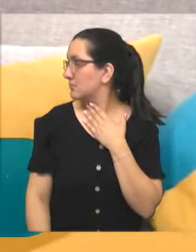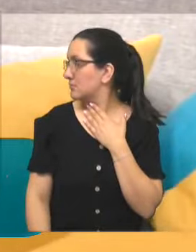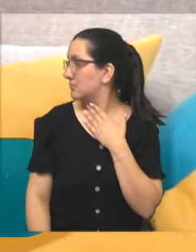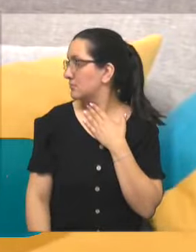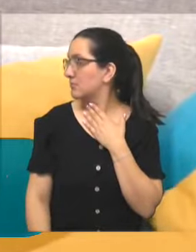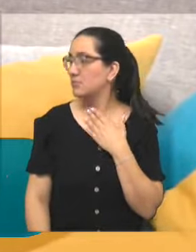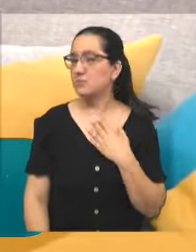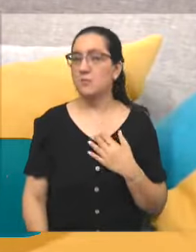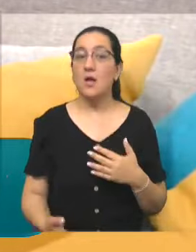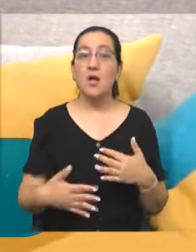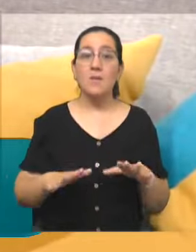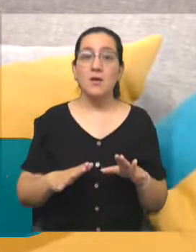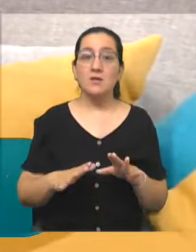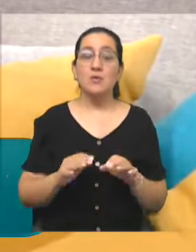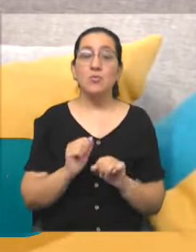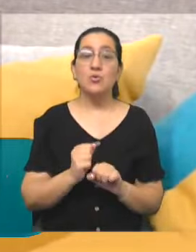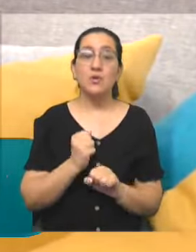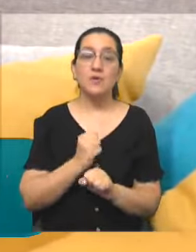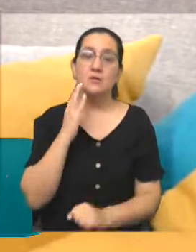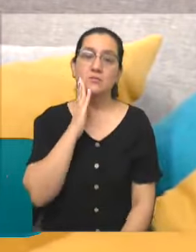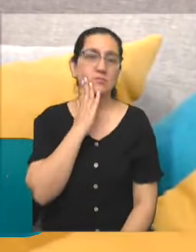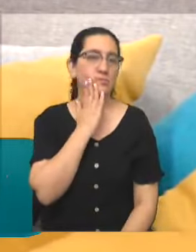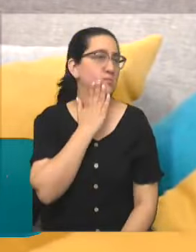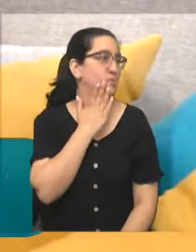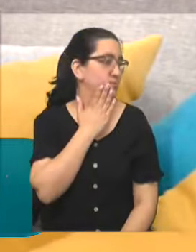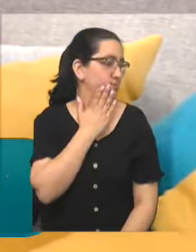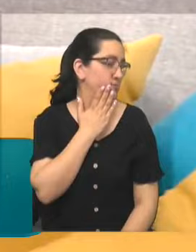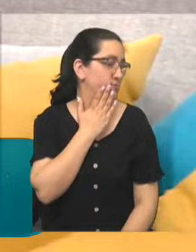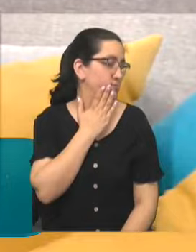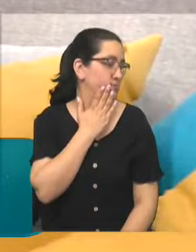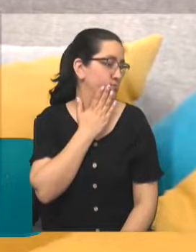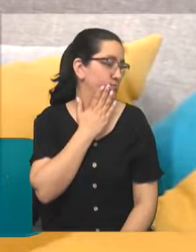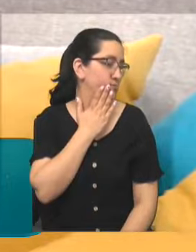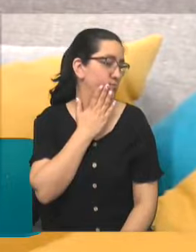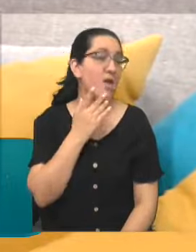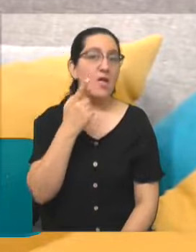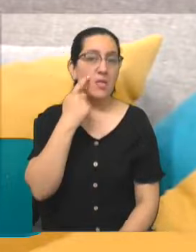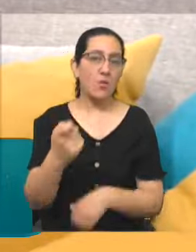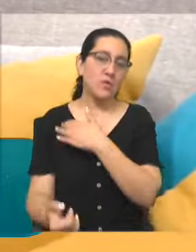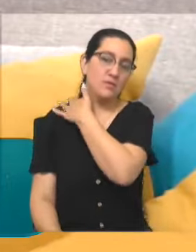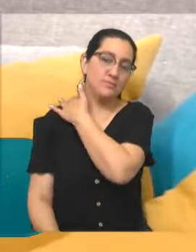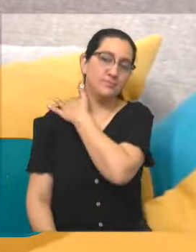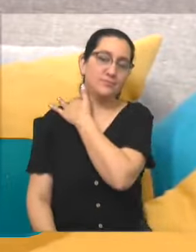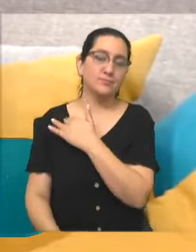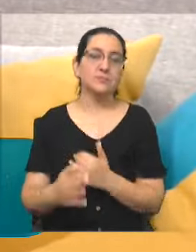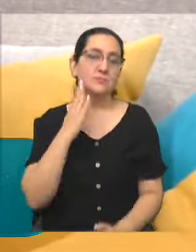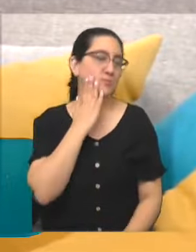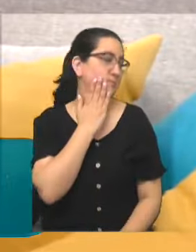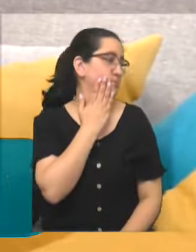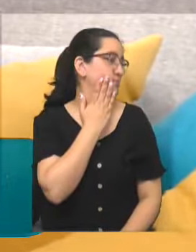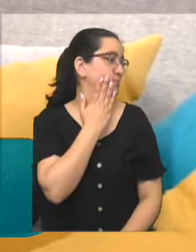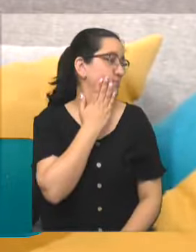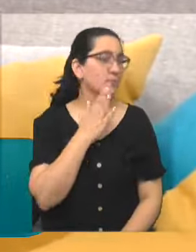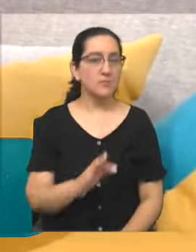de repente puedo trabajar o solamente con la mano, exigiendo un poquito toda la parte cervical. Por ahí también había una imagen trabajando la parte cervical.